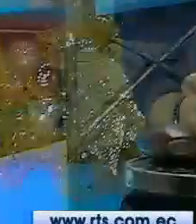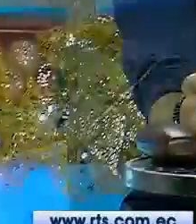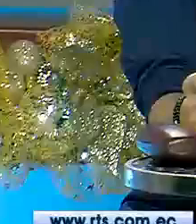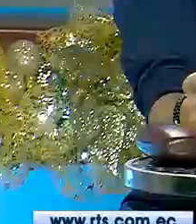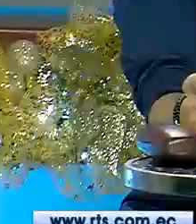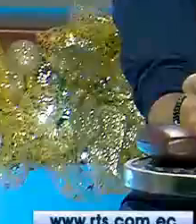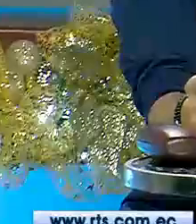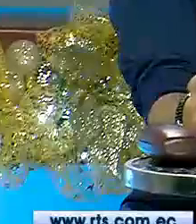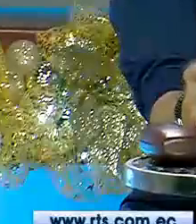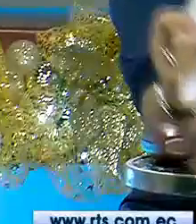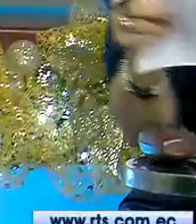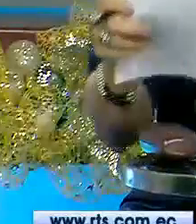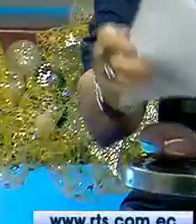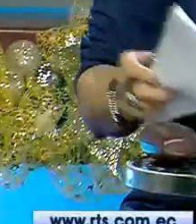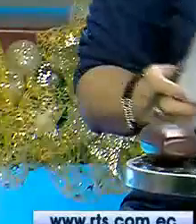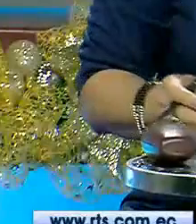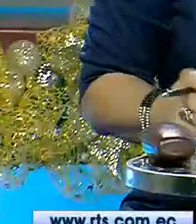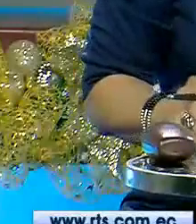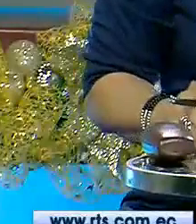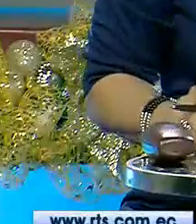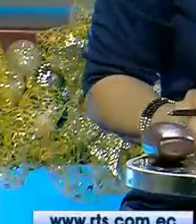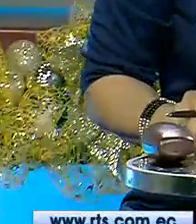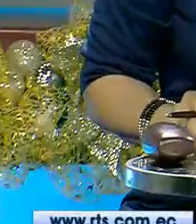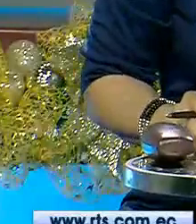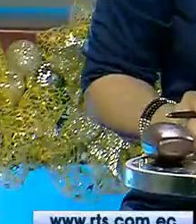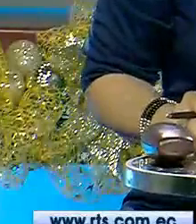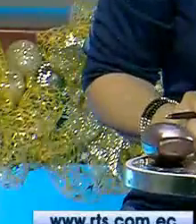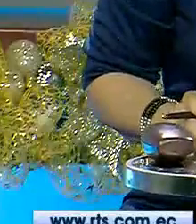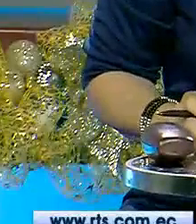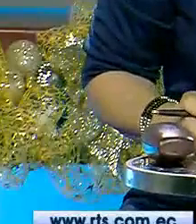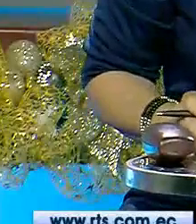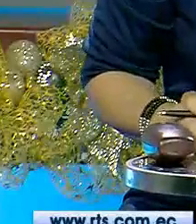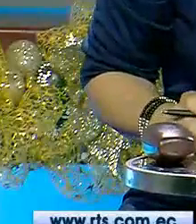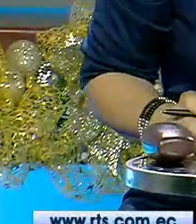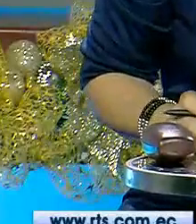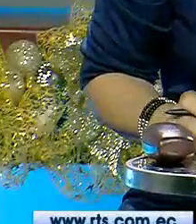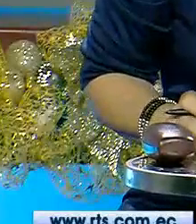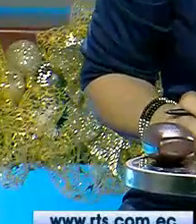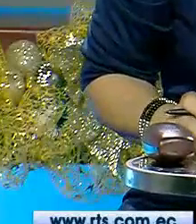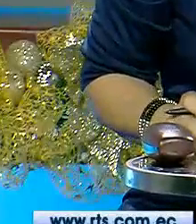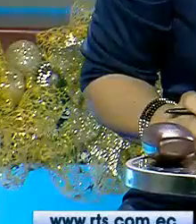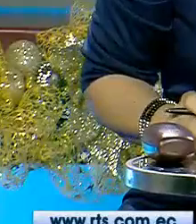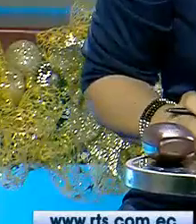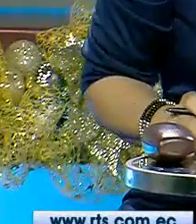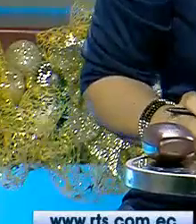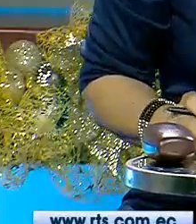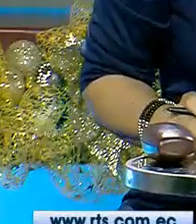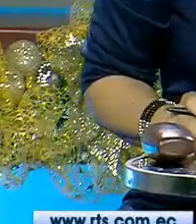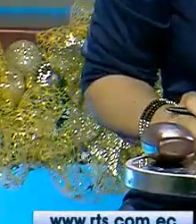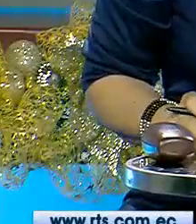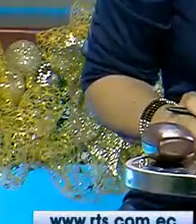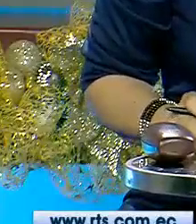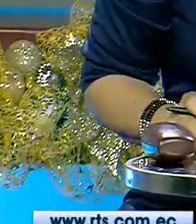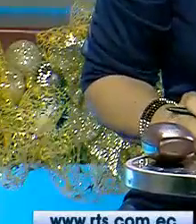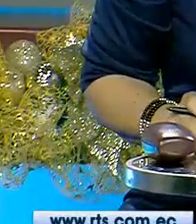2 mujeres, fueron detenidas por agentes de la Policía Nacional acusadas de pertenecer a una banda